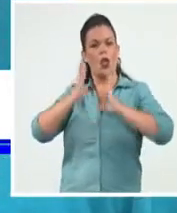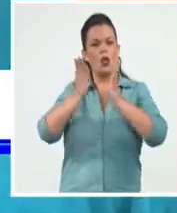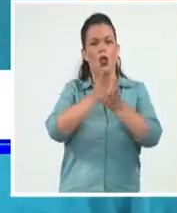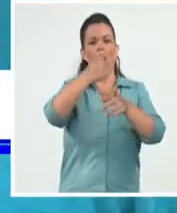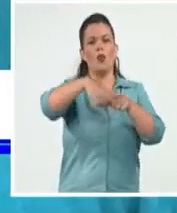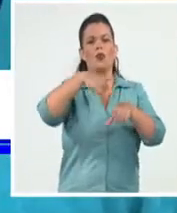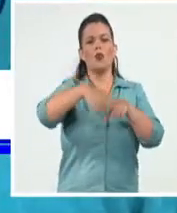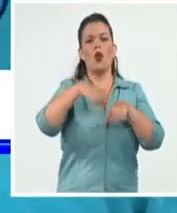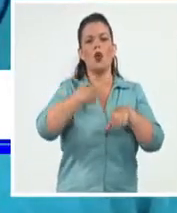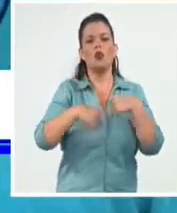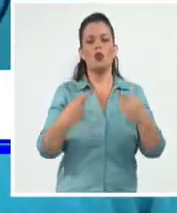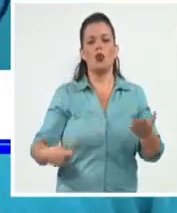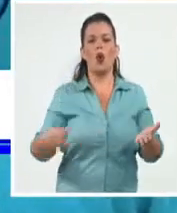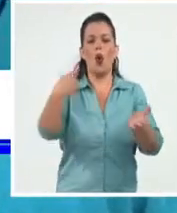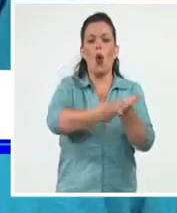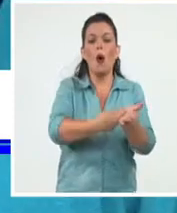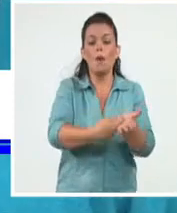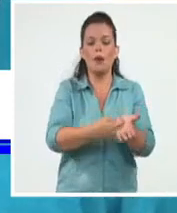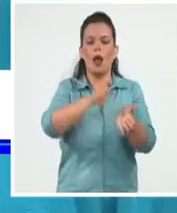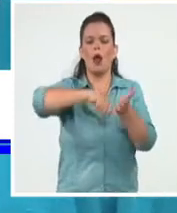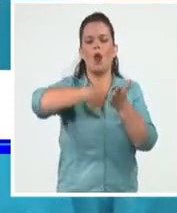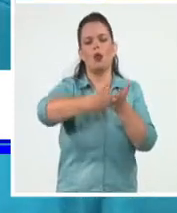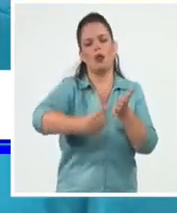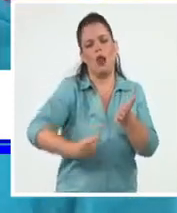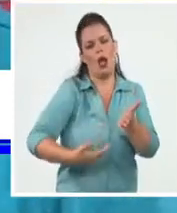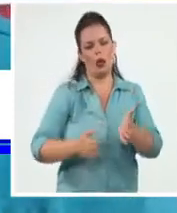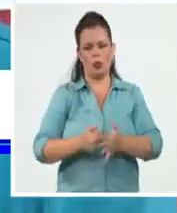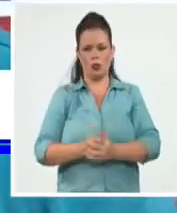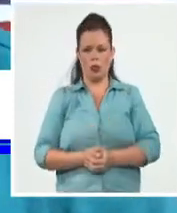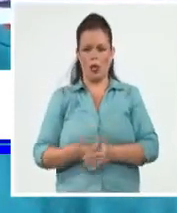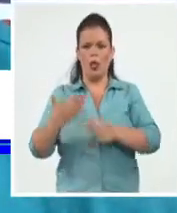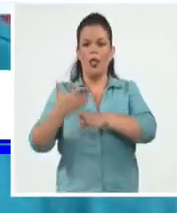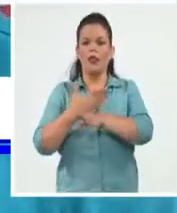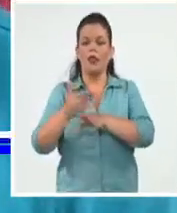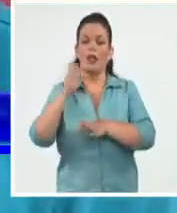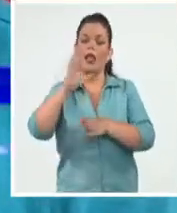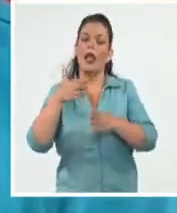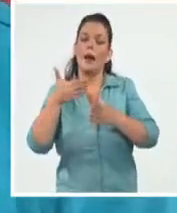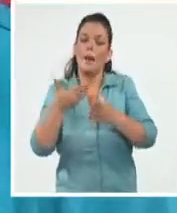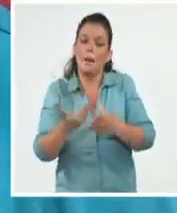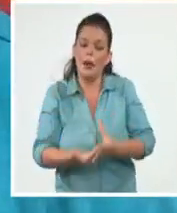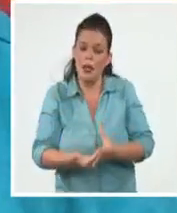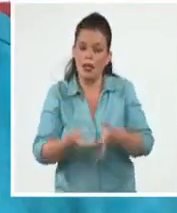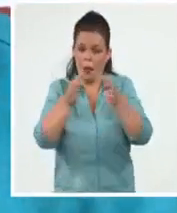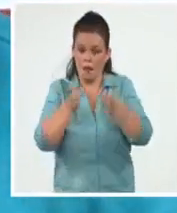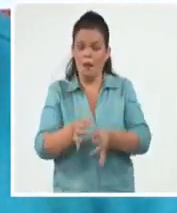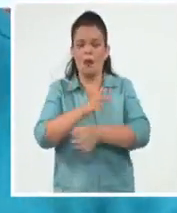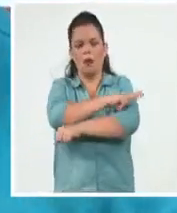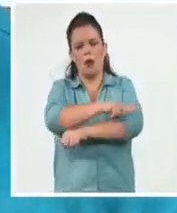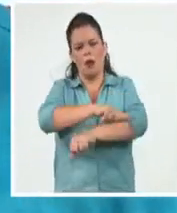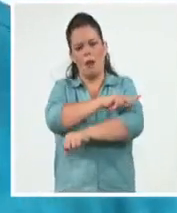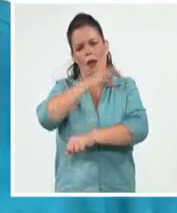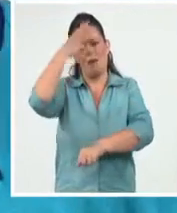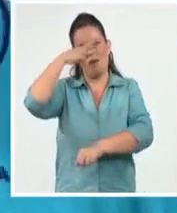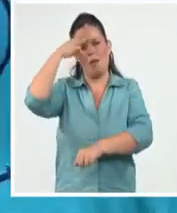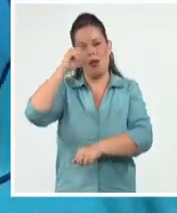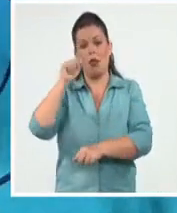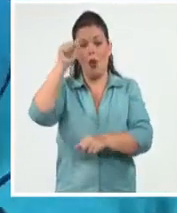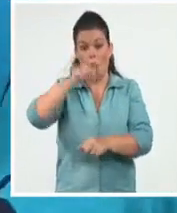de compraventa que tiene nuestra corporación con proveedores que radican en México. Por eso hoy tenemos una gran